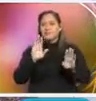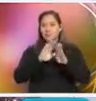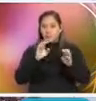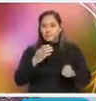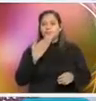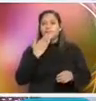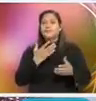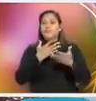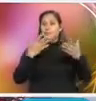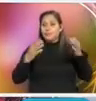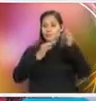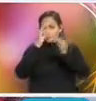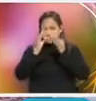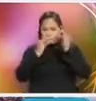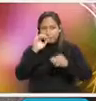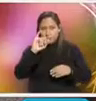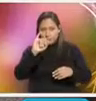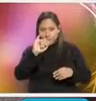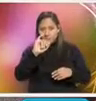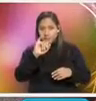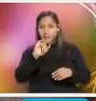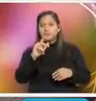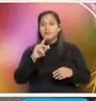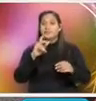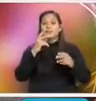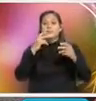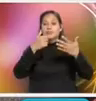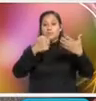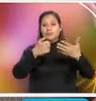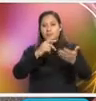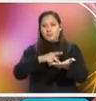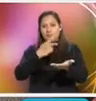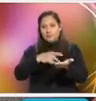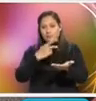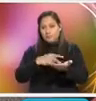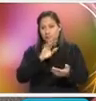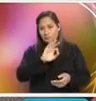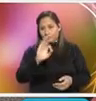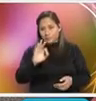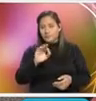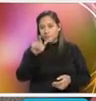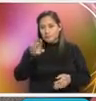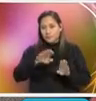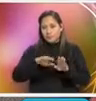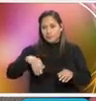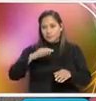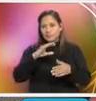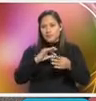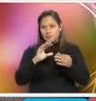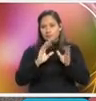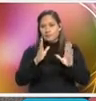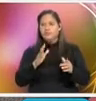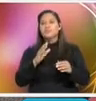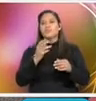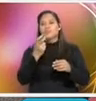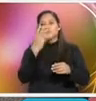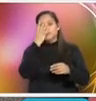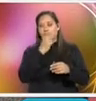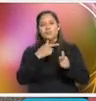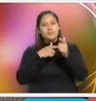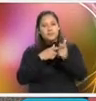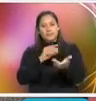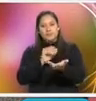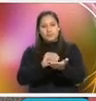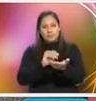Aquí. Con grandes noticias, ¿no? Grandes noticias, pues nuestra sexta temporada, como tú lo dijiste. Sí. Eso es muy padre, tener una continuidad. Ahora